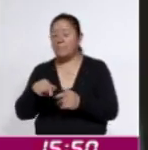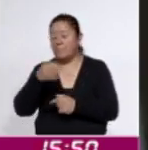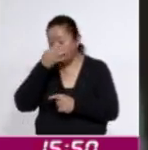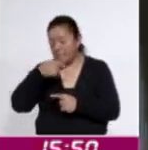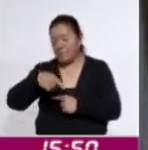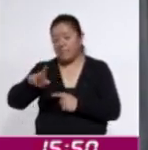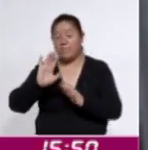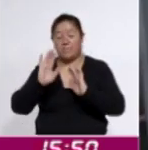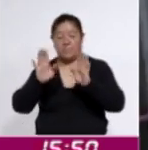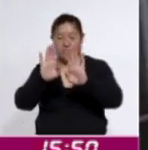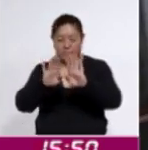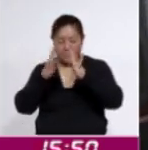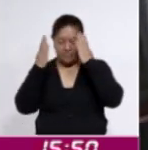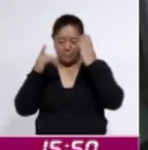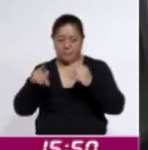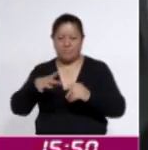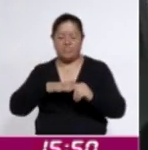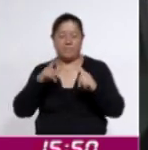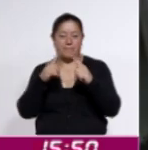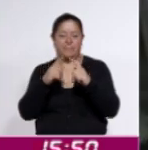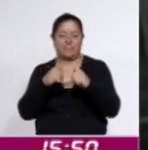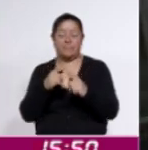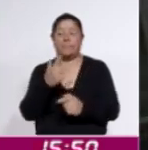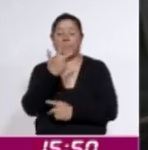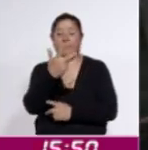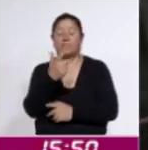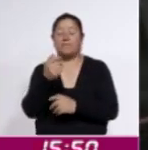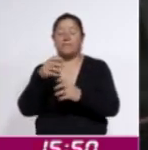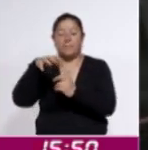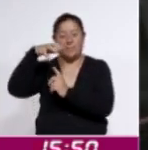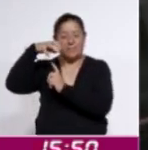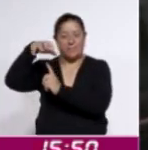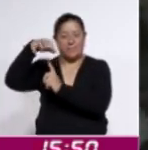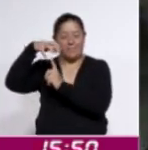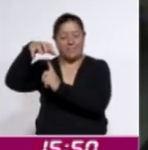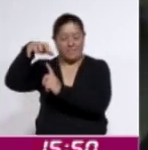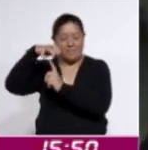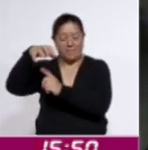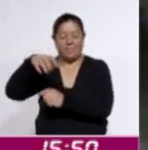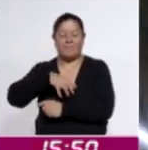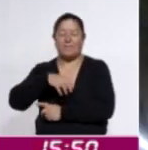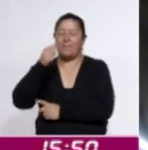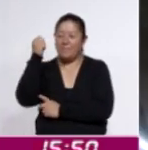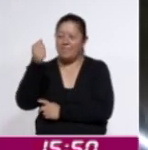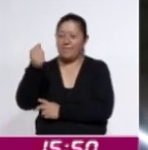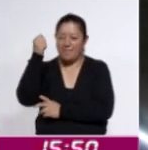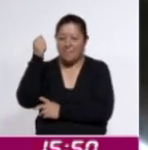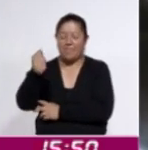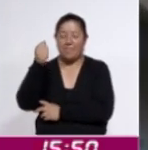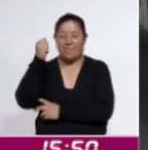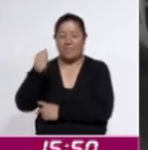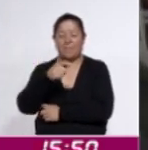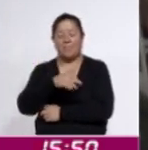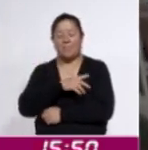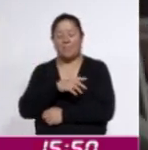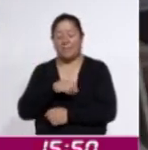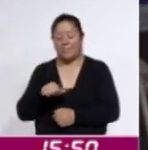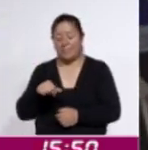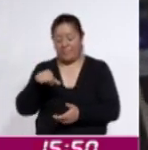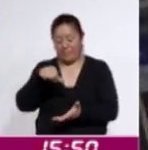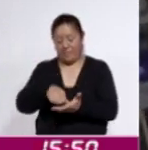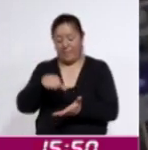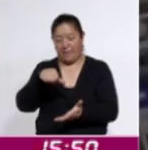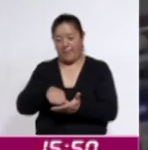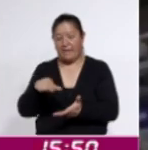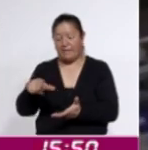de la catedral de estilo gótico, las 8 campanas del campanario norte sonaron una a una accionadas por motores. El jueves